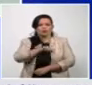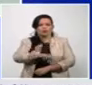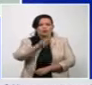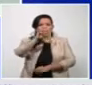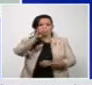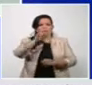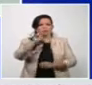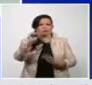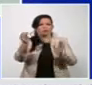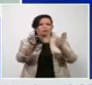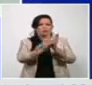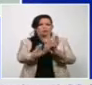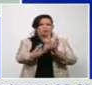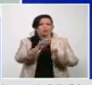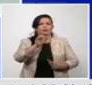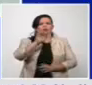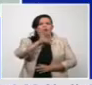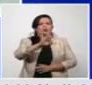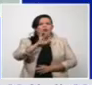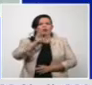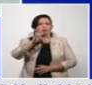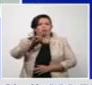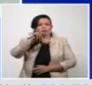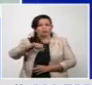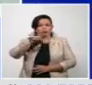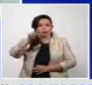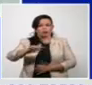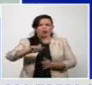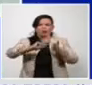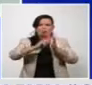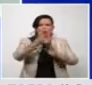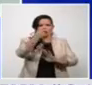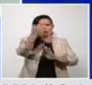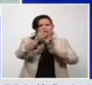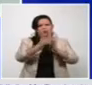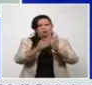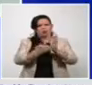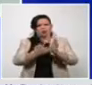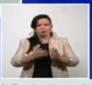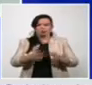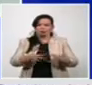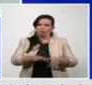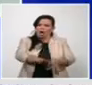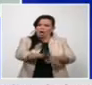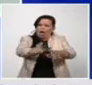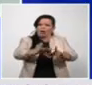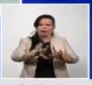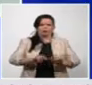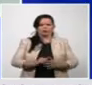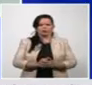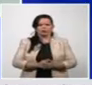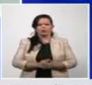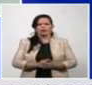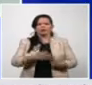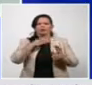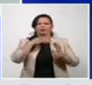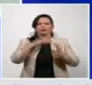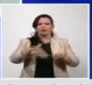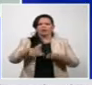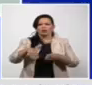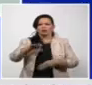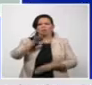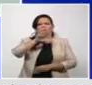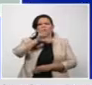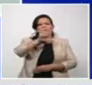20.083 casos por millón, no es tampoco de los más elevados, y fallecidos 555